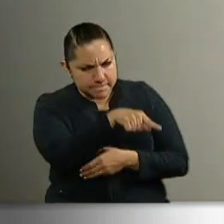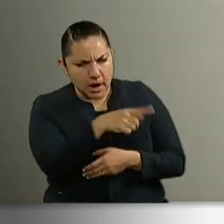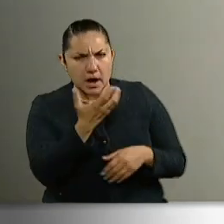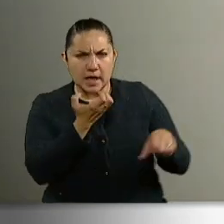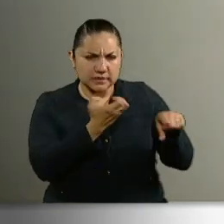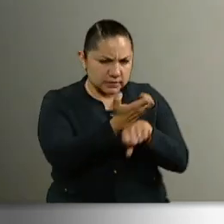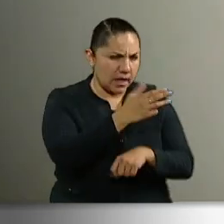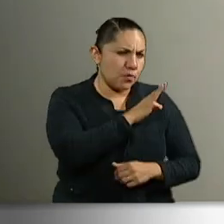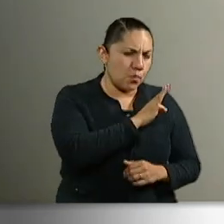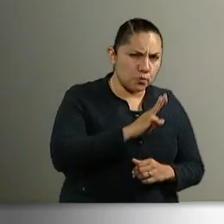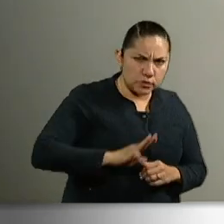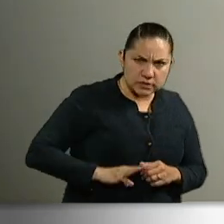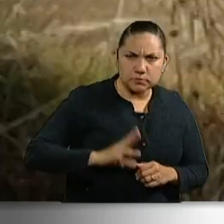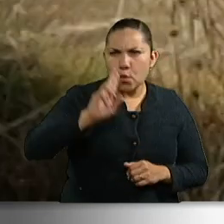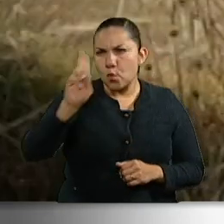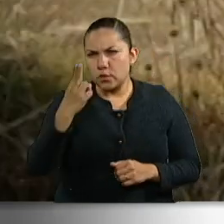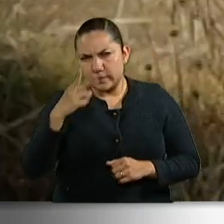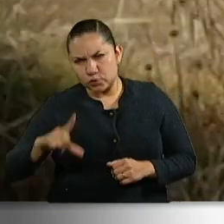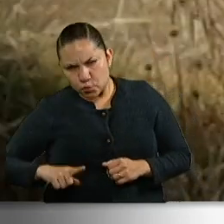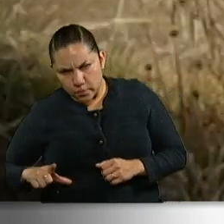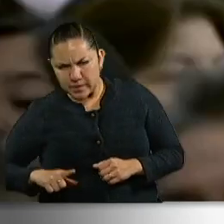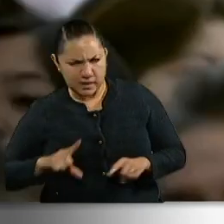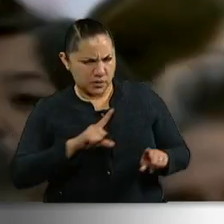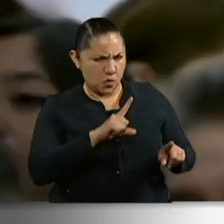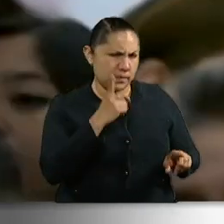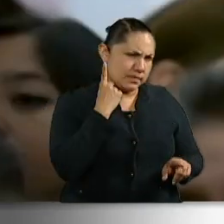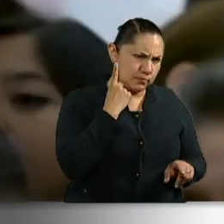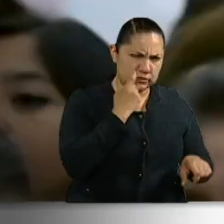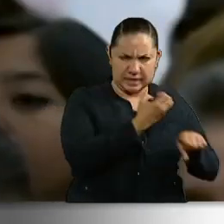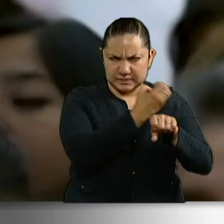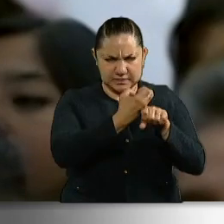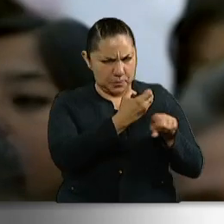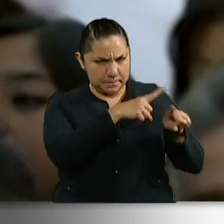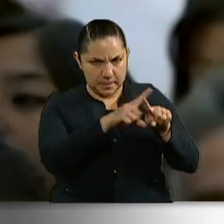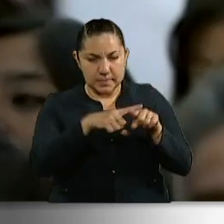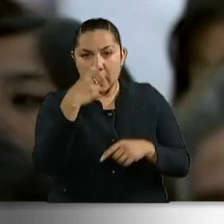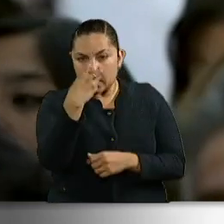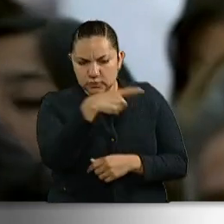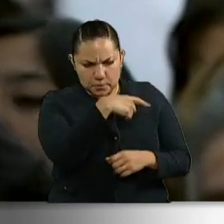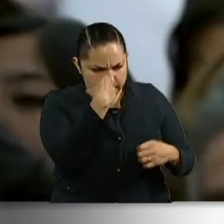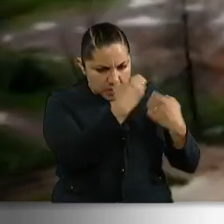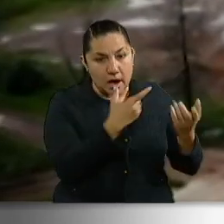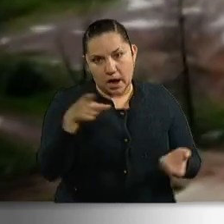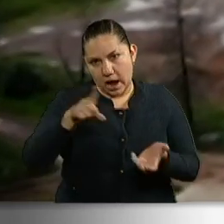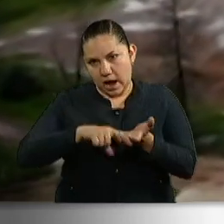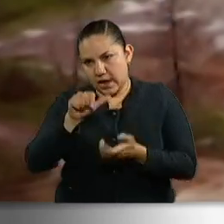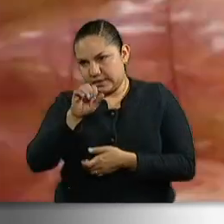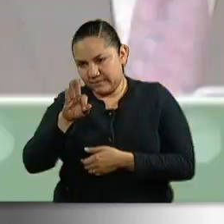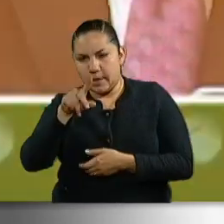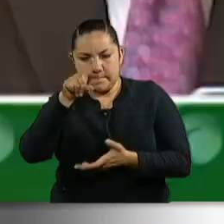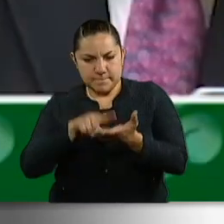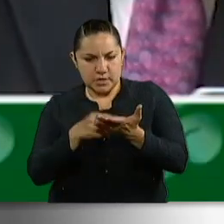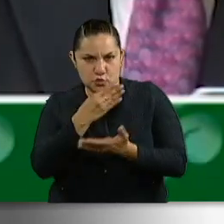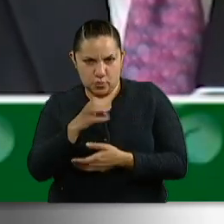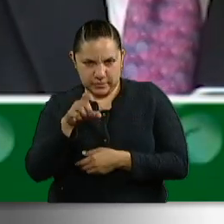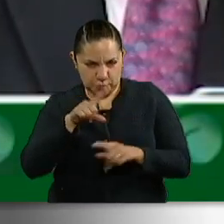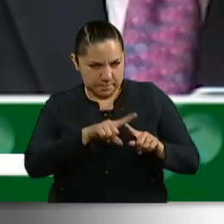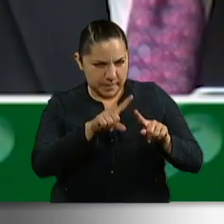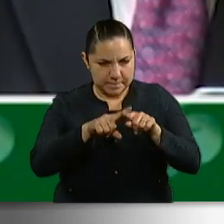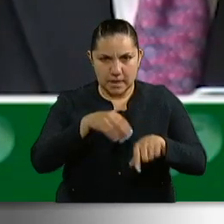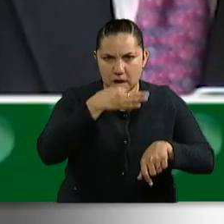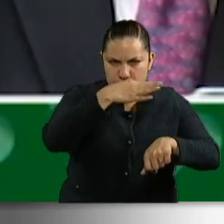congresos locales, entre otros, lo que derivó en más de 2.900 acciones hechas por la Auditoría Superior. Solamente a